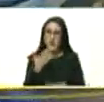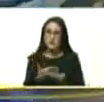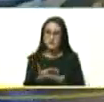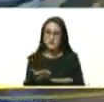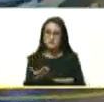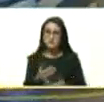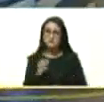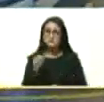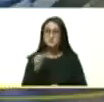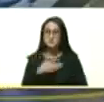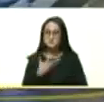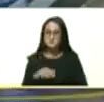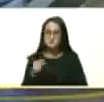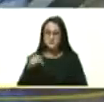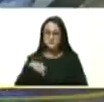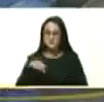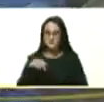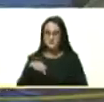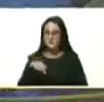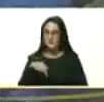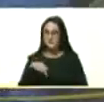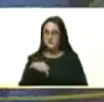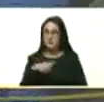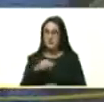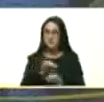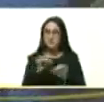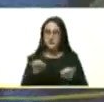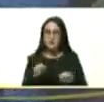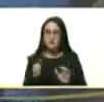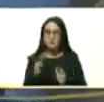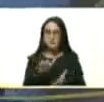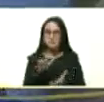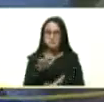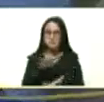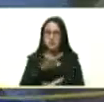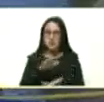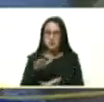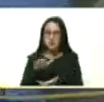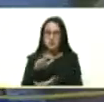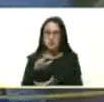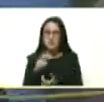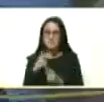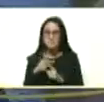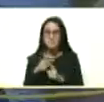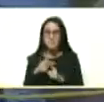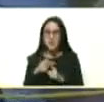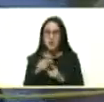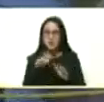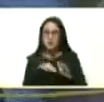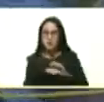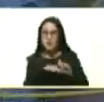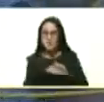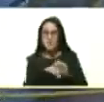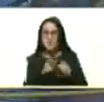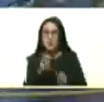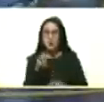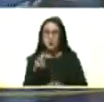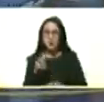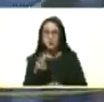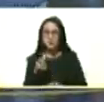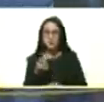Bueno, presidente, estamos aquí en lo que es todo el sistema de empaquetado y con el almacén, bueno, de todo este arroz. Pero yo